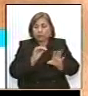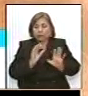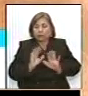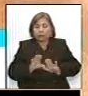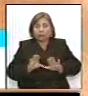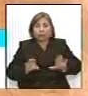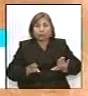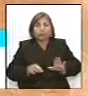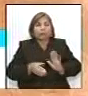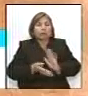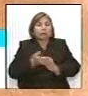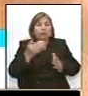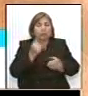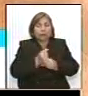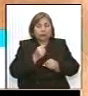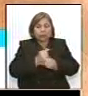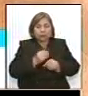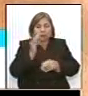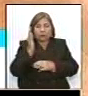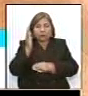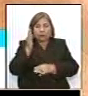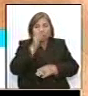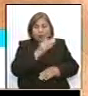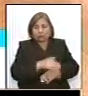del país a fin de cumplir con la labor de representación.